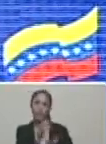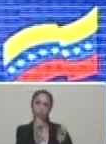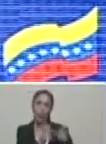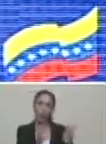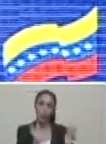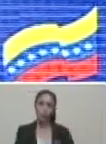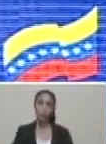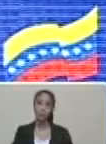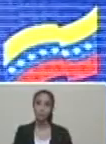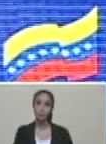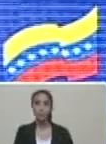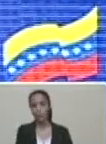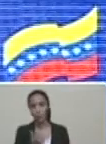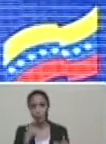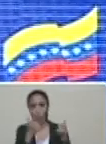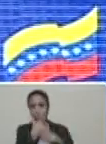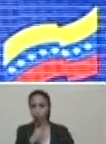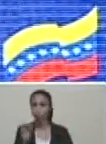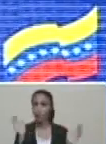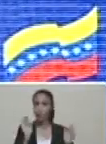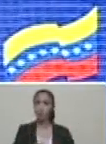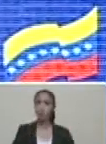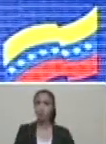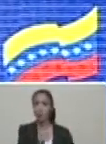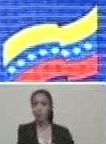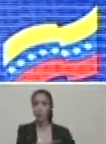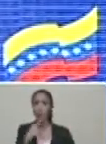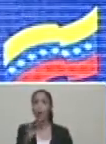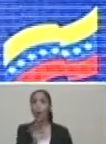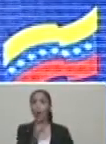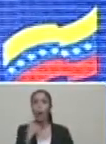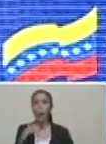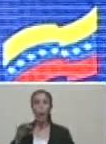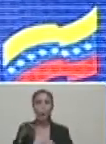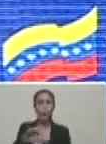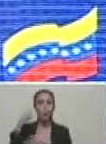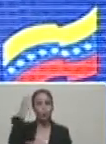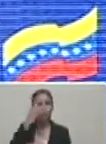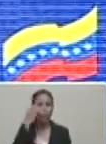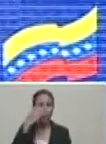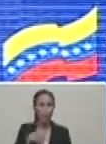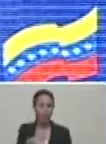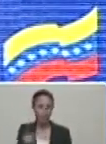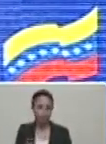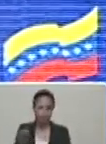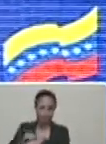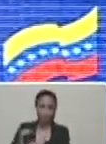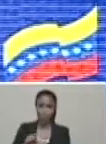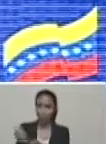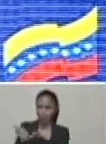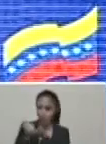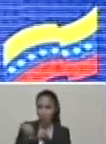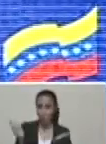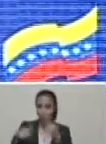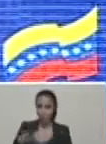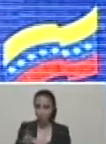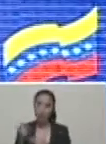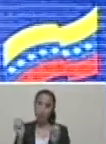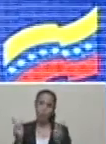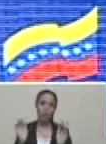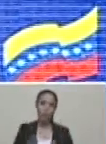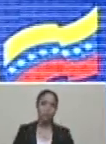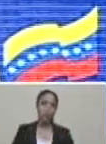Le digo a la Unión Europea, Mogherini, como ustedes han dicho que quieren ayudar a Venezuela, es muy sencillo, no tienen que erogar